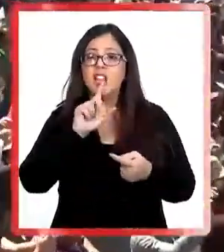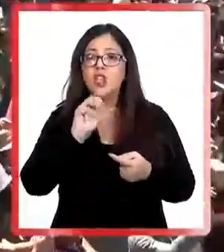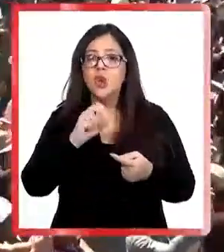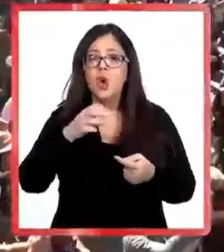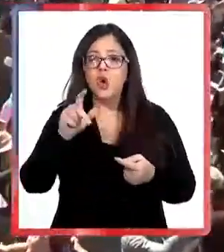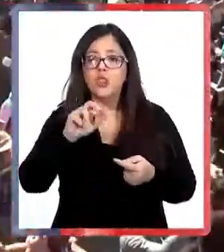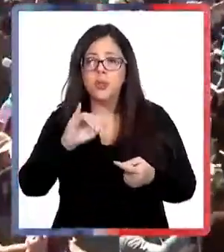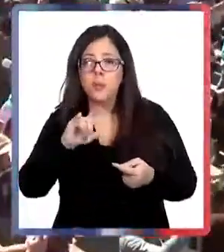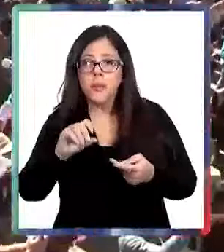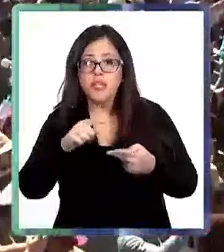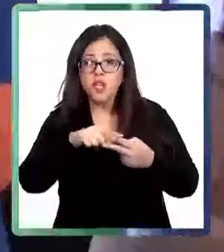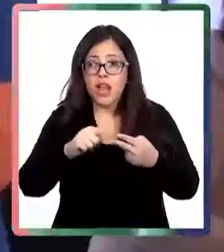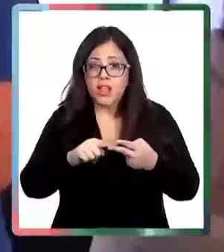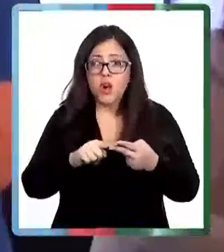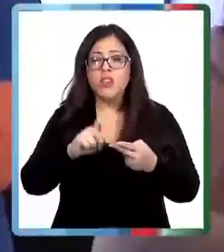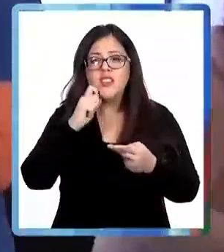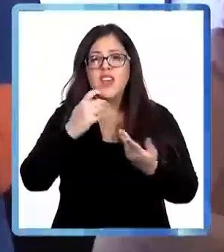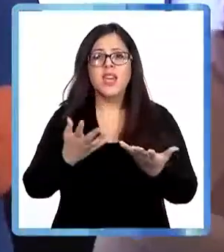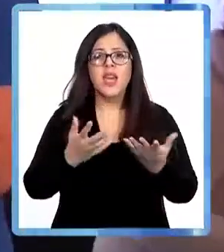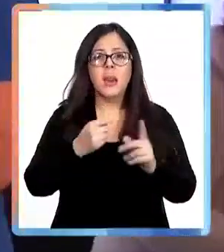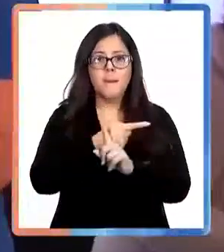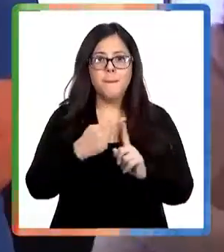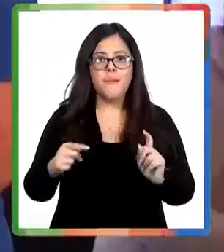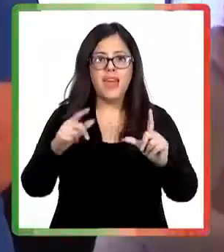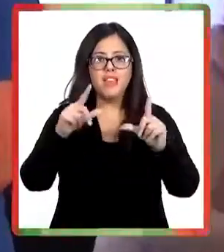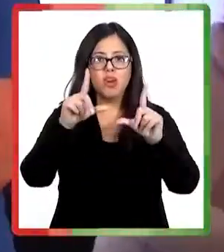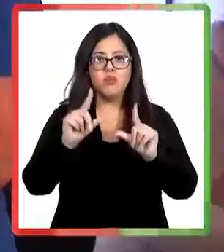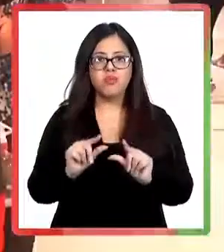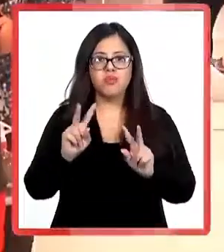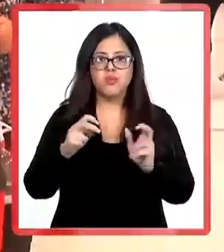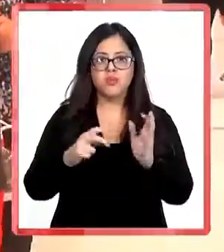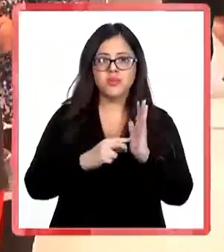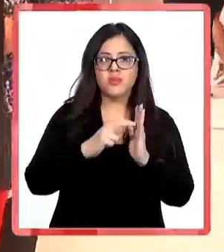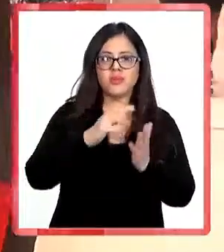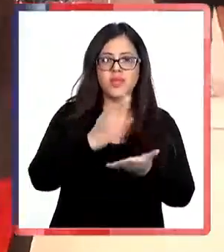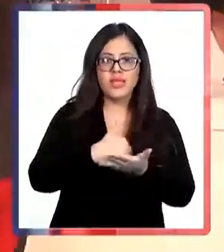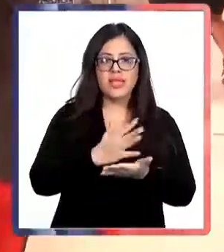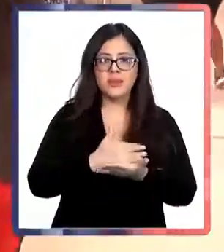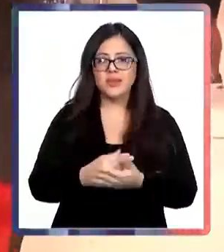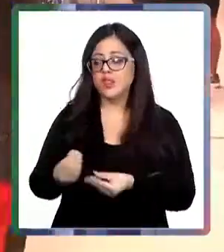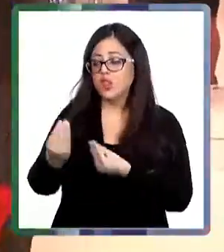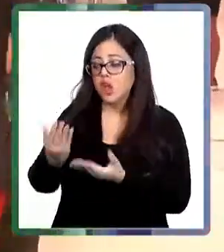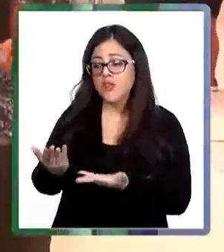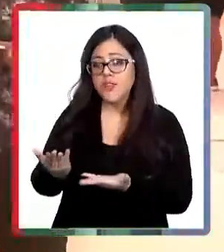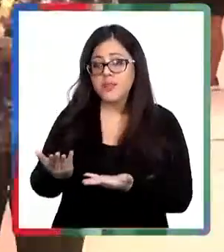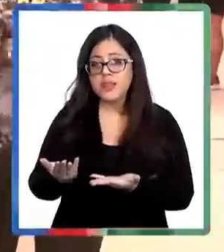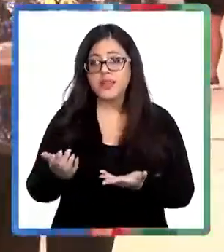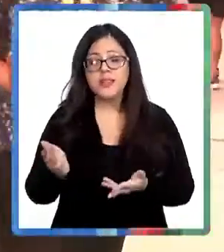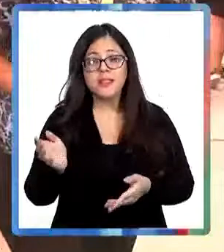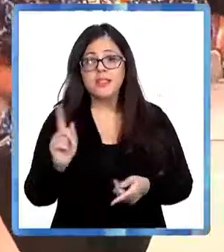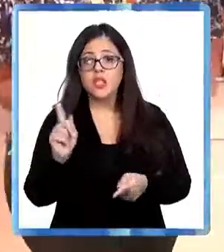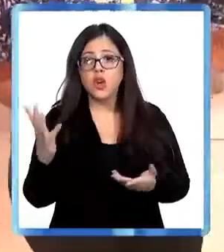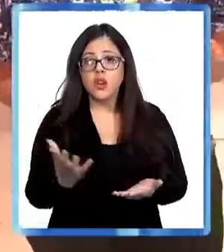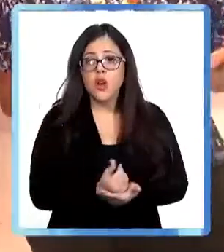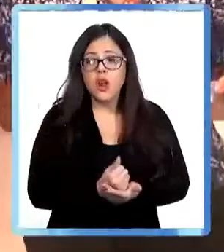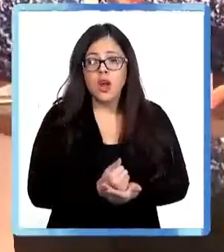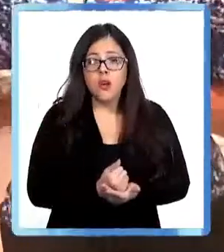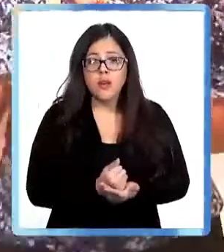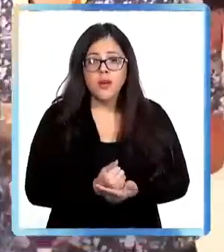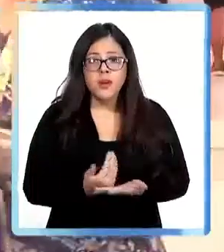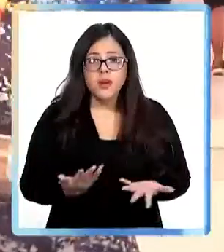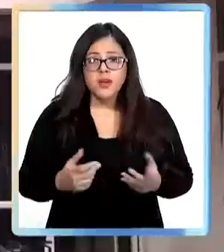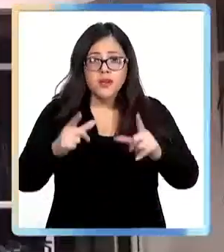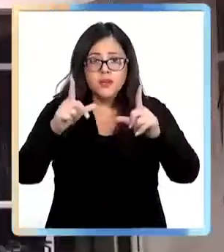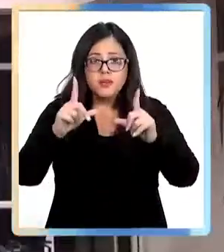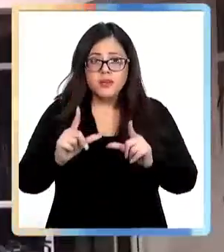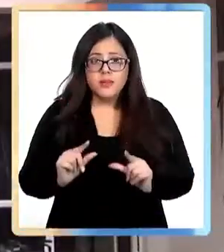se mantienen en fase de impacto medio en el plan paso a paso. Obviamente, si no alcanzamos un nivel